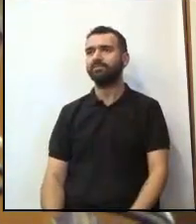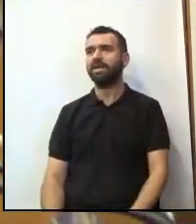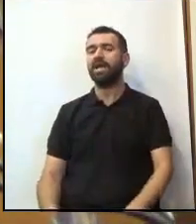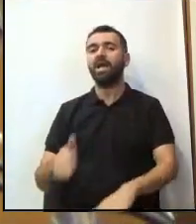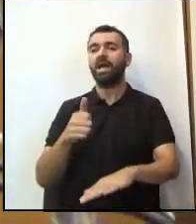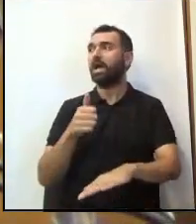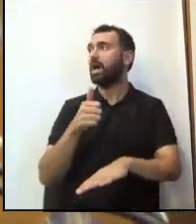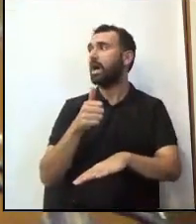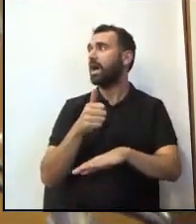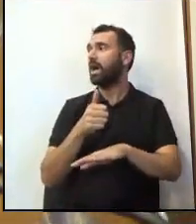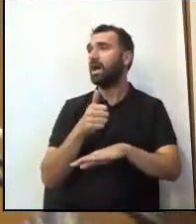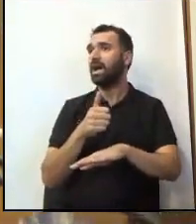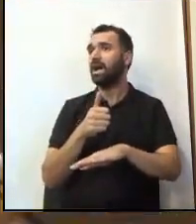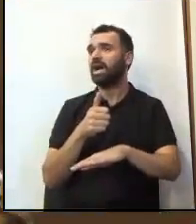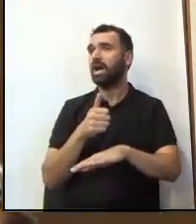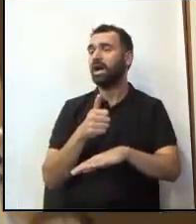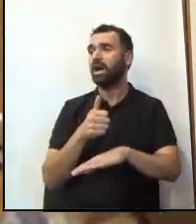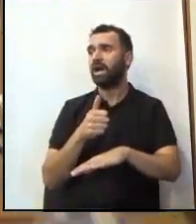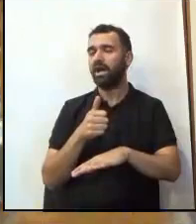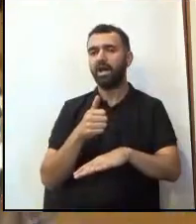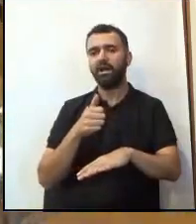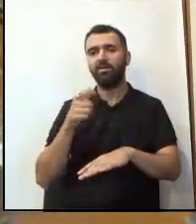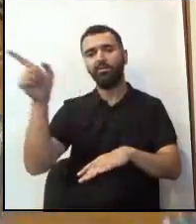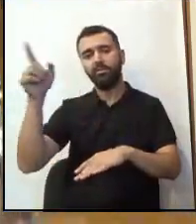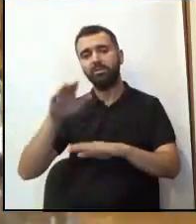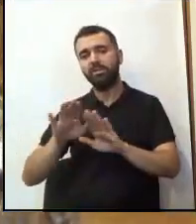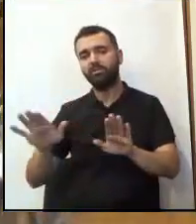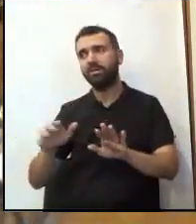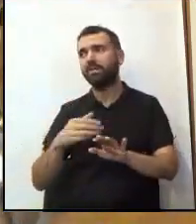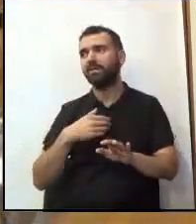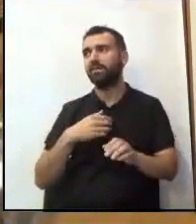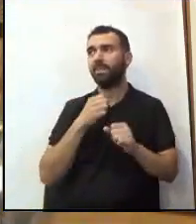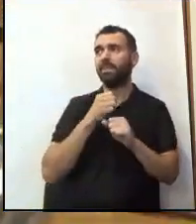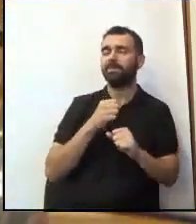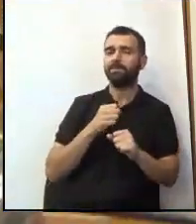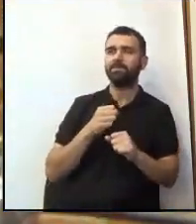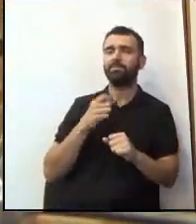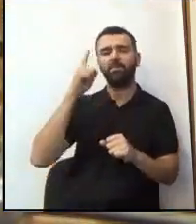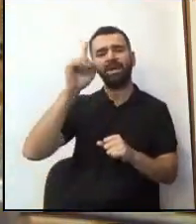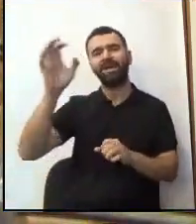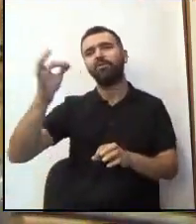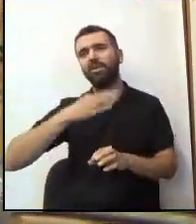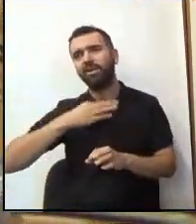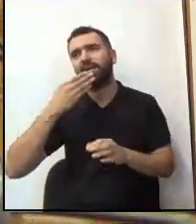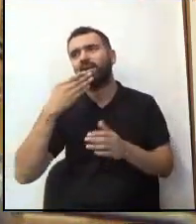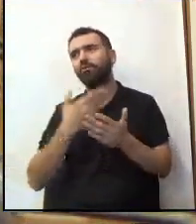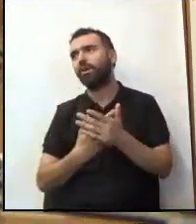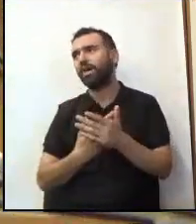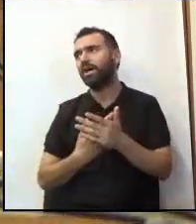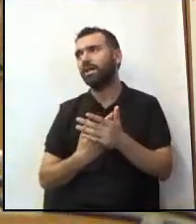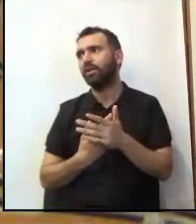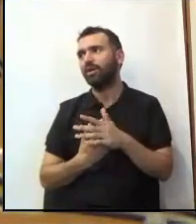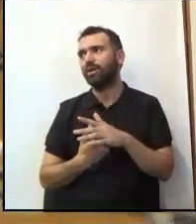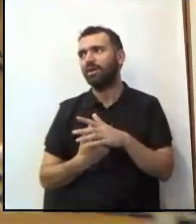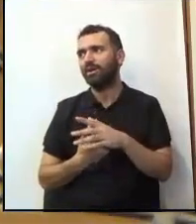responder? Sí, yo le dejo. Ya termino. Bueno, sí, pues ya. Para que nos diga cuándo,